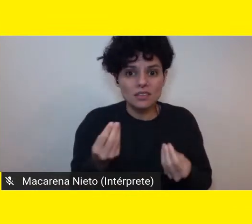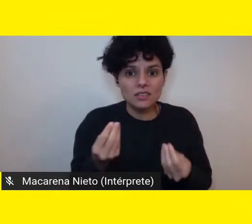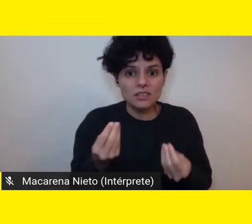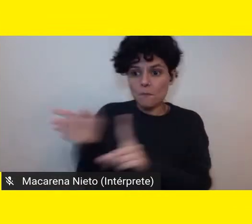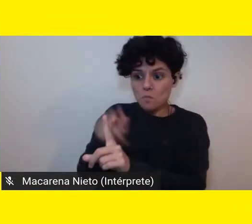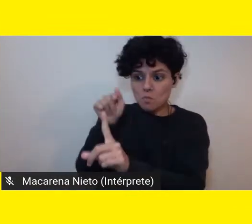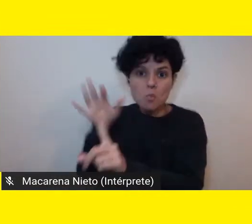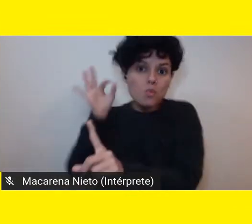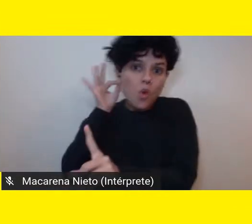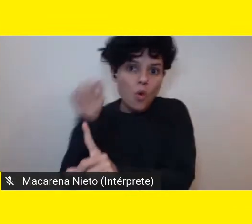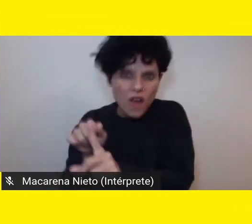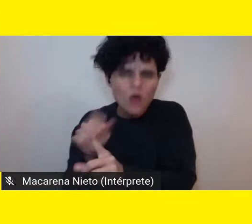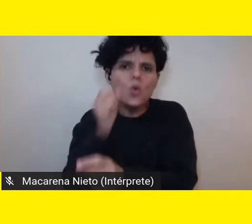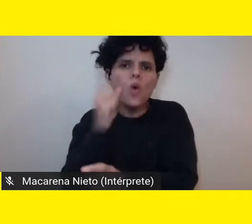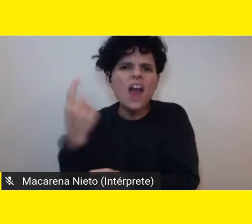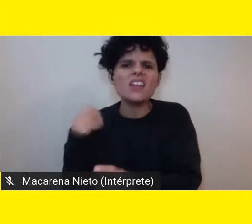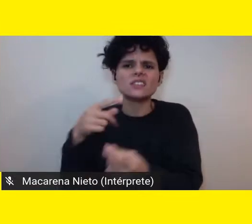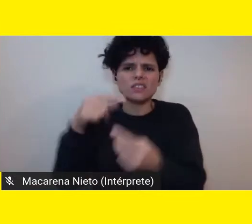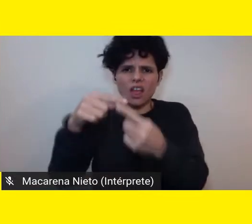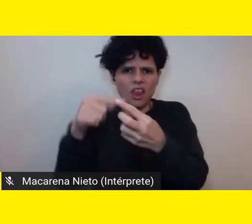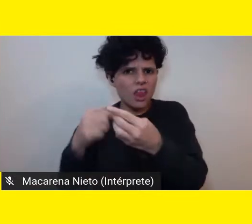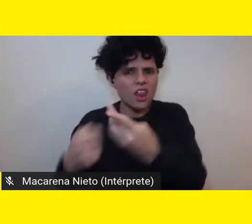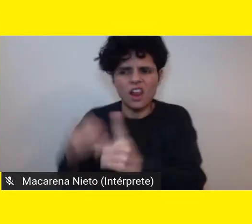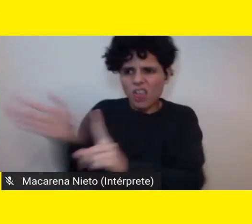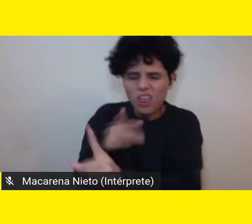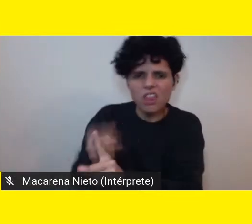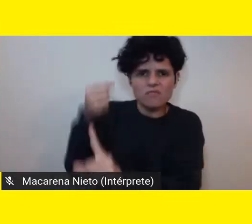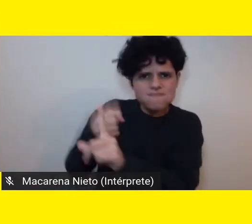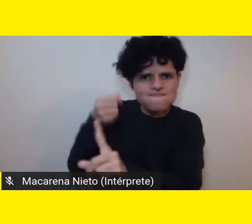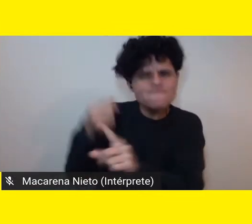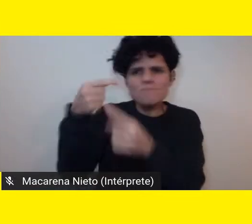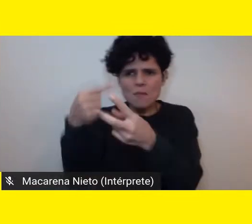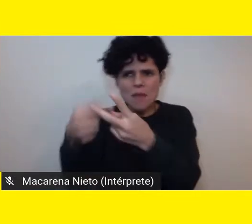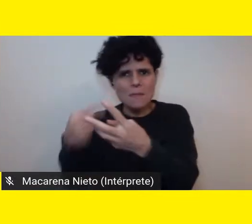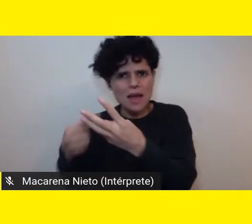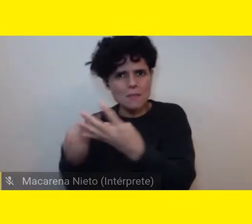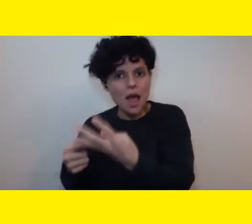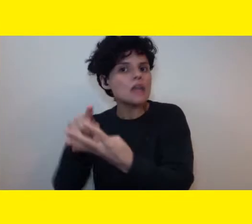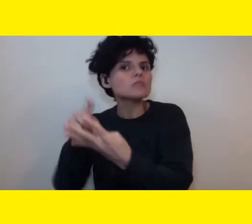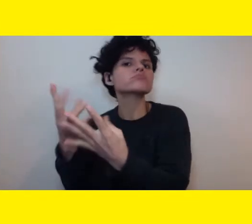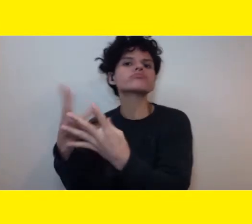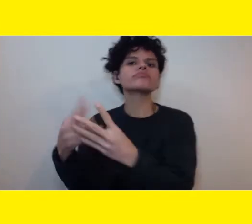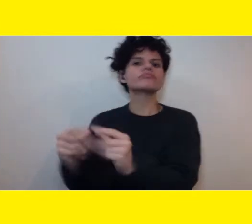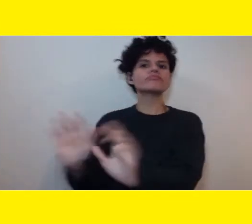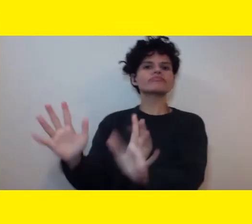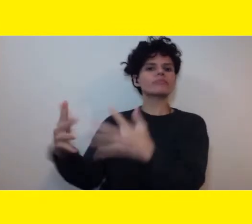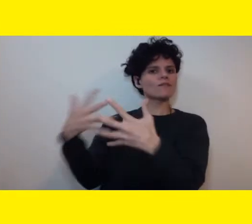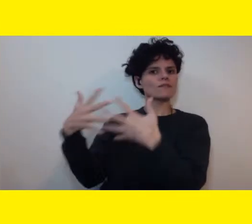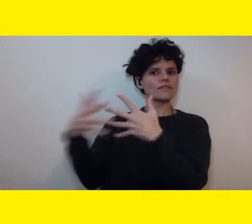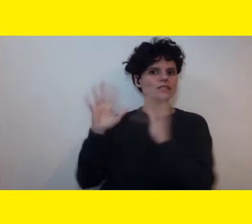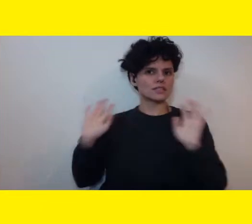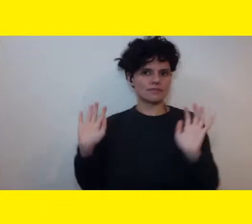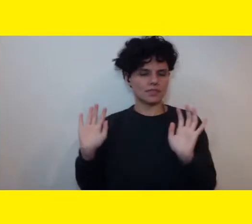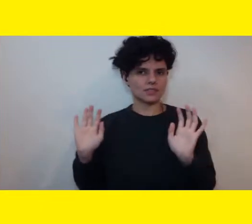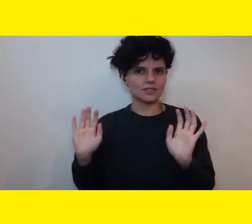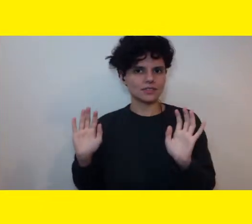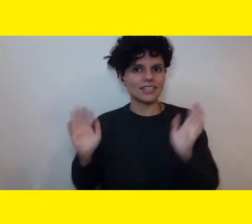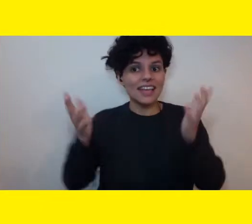mujeres, ¿ya? Yo, para complementar estos aspectos, por ejemplo, les quisiera decir que son solamente 190 las